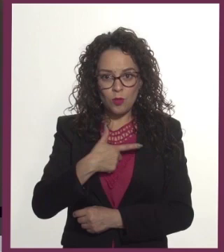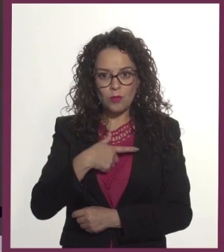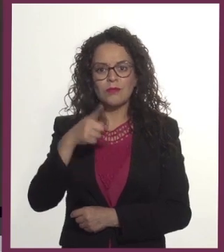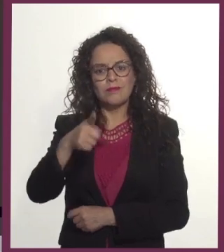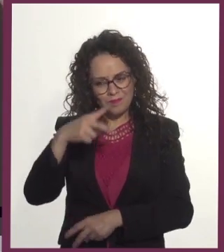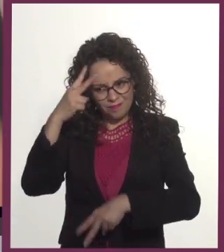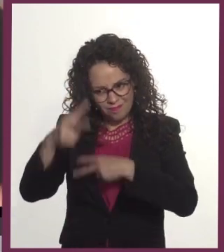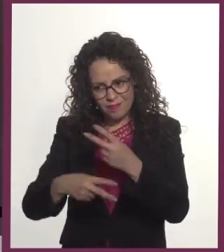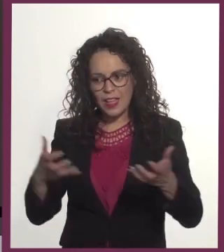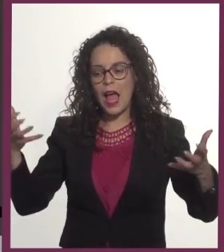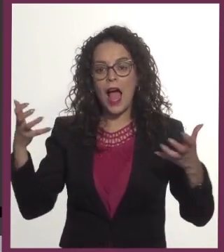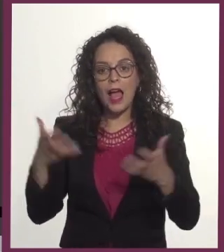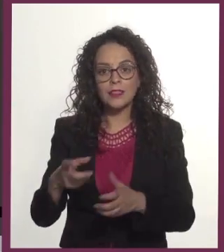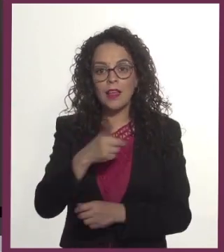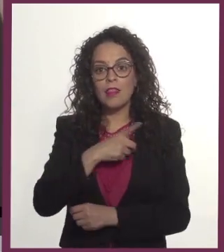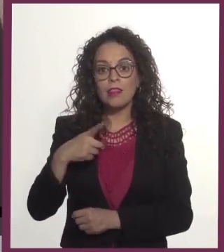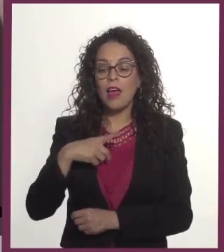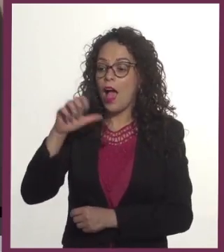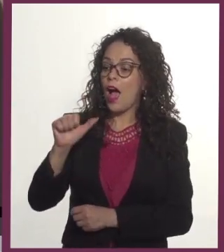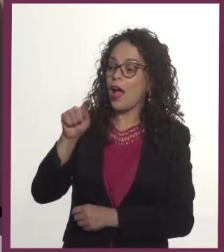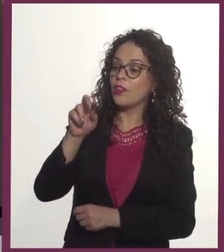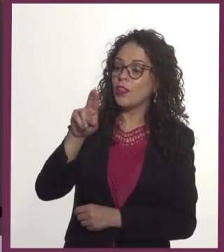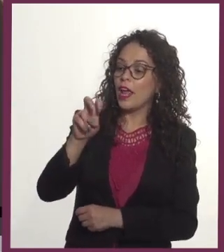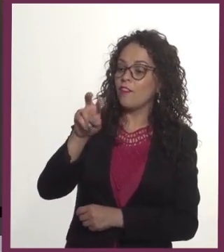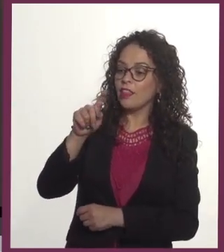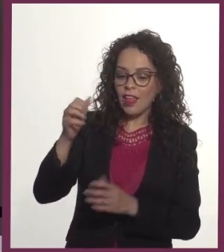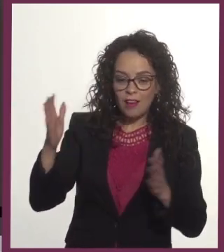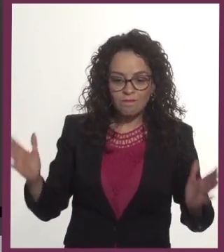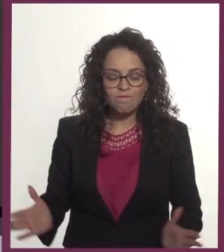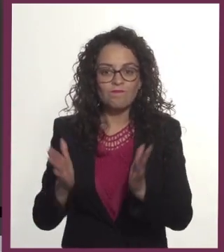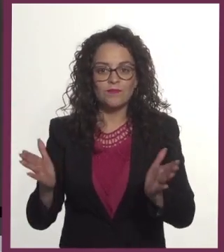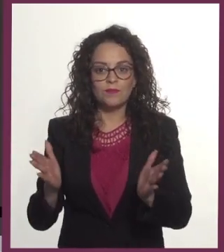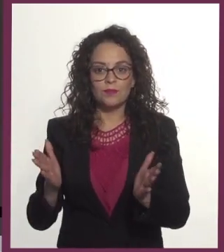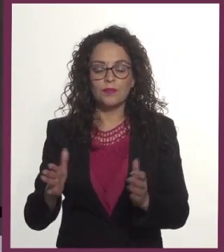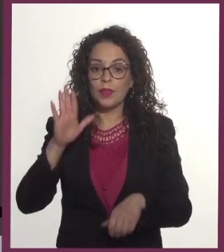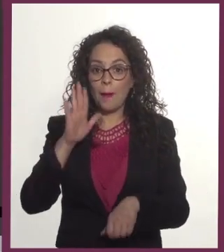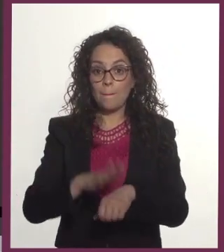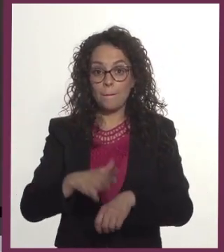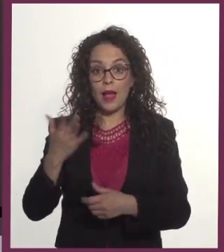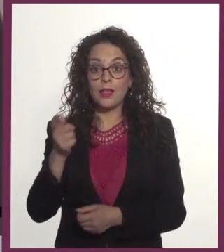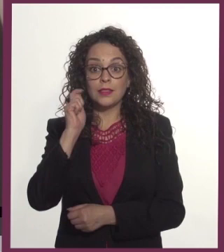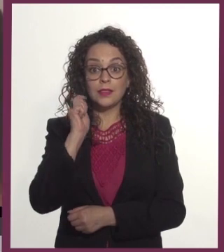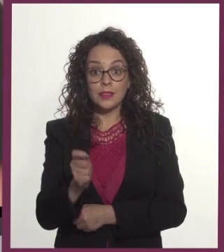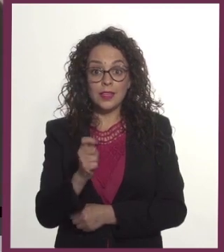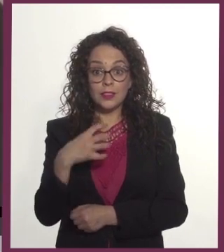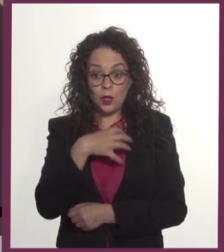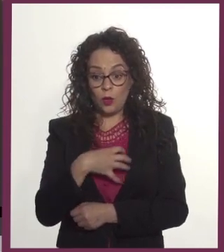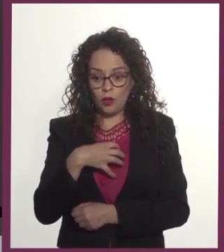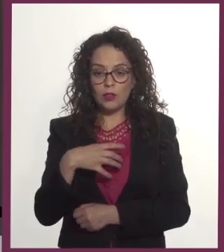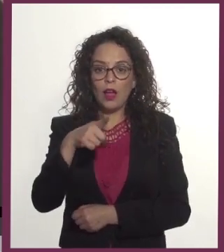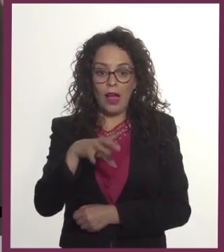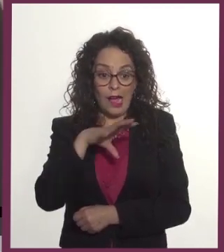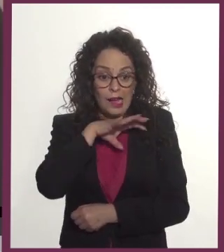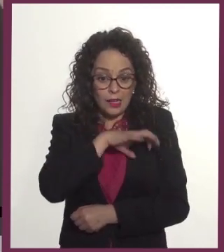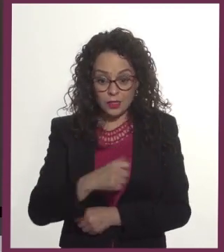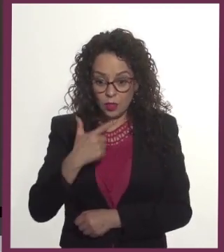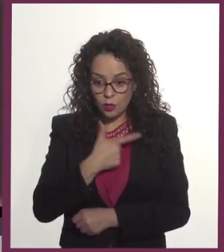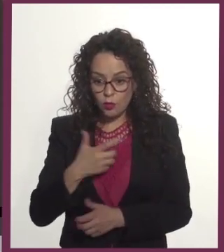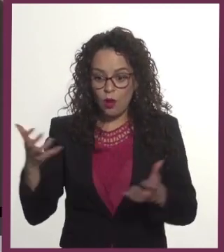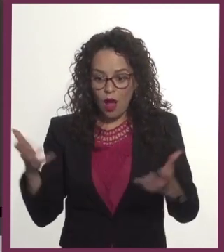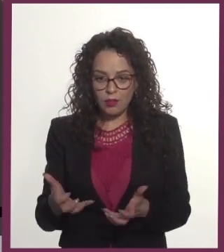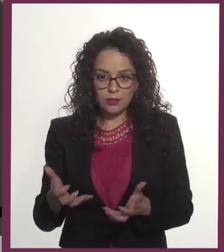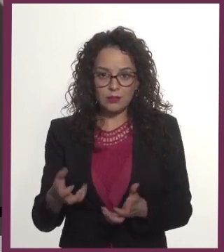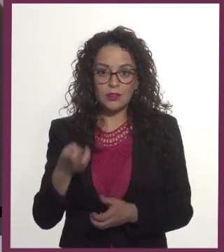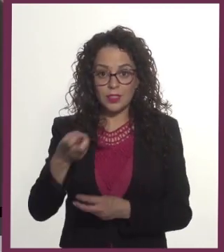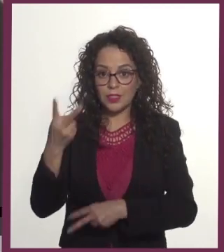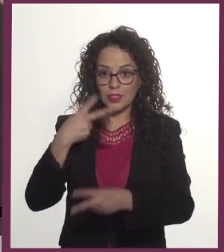con los versos. Si a ti te gusta también, solo atrévete, empieza a hacerlo. Vas a ir mejorando en el camino y lo más placentero